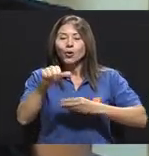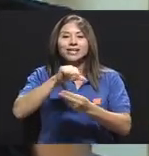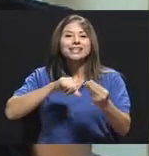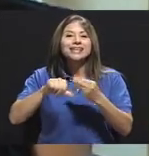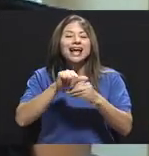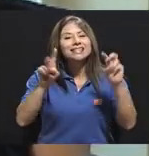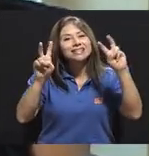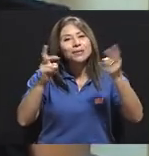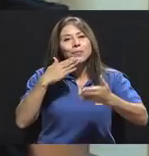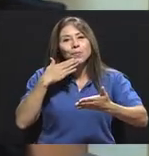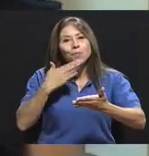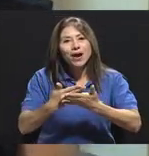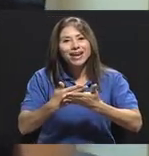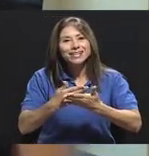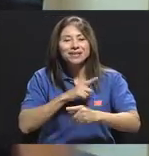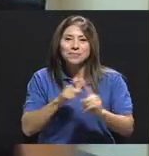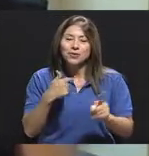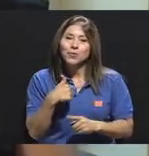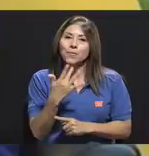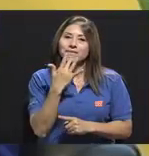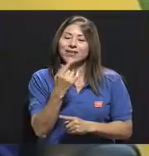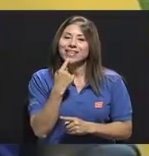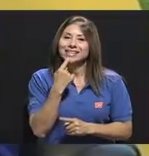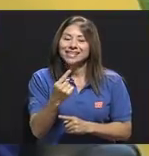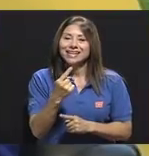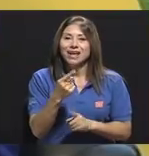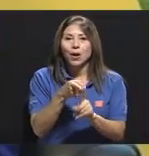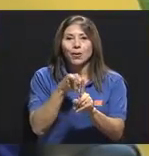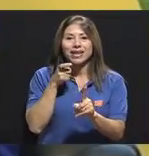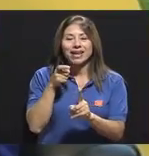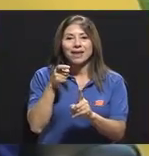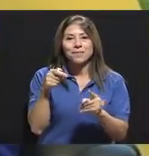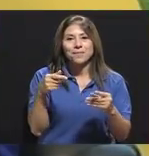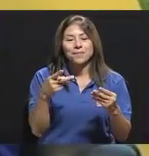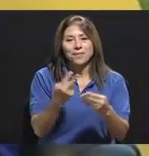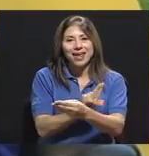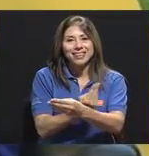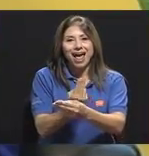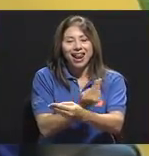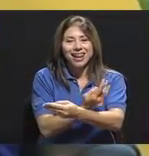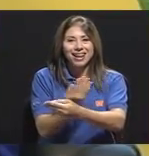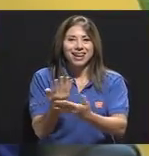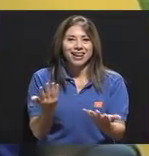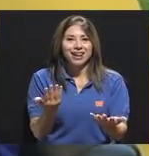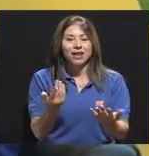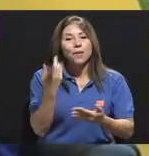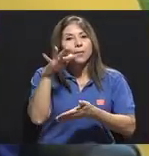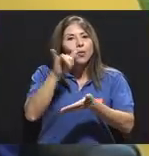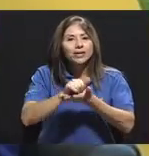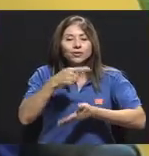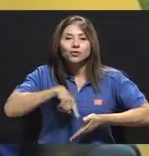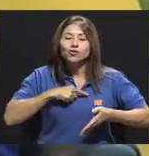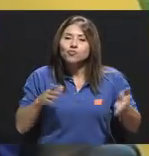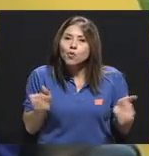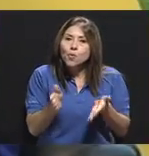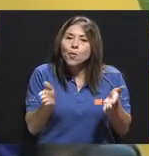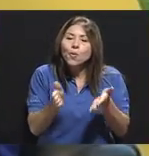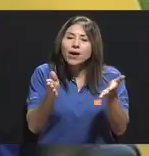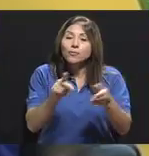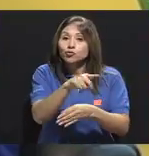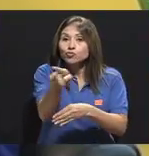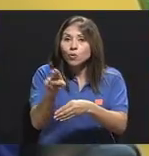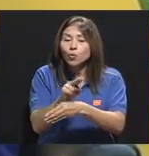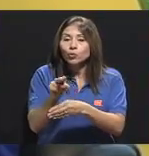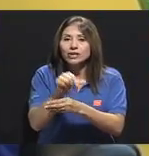prefiere hablar de las grasas que son de origen vegetal por eso promovemos el consumo de de aceites verdad